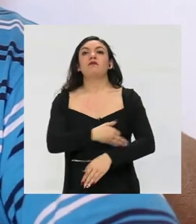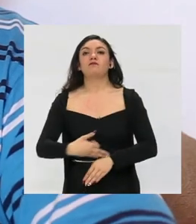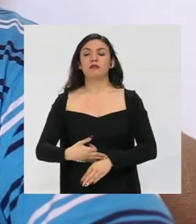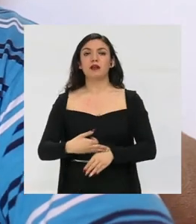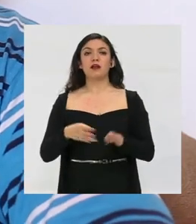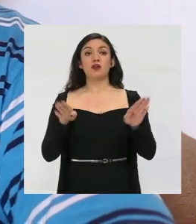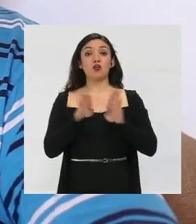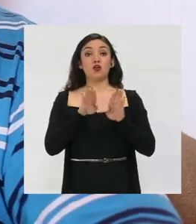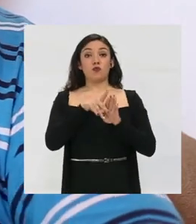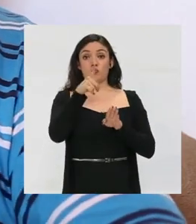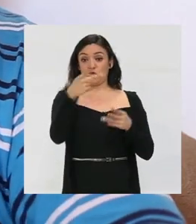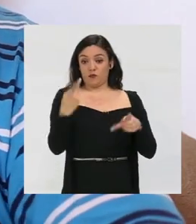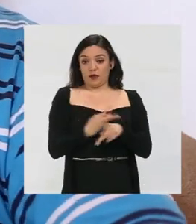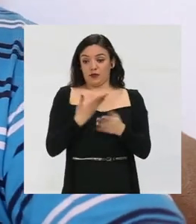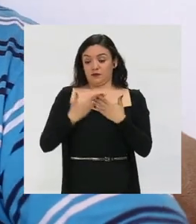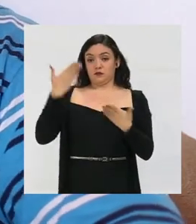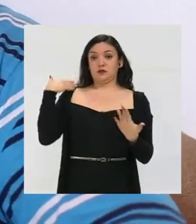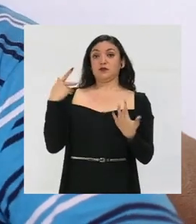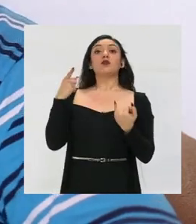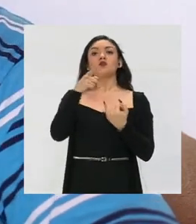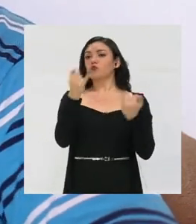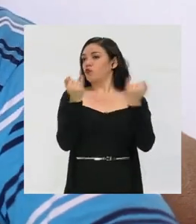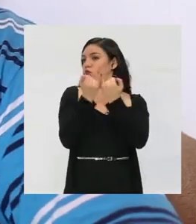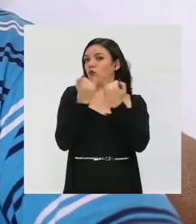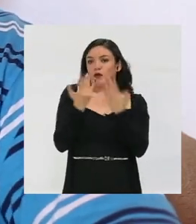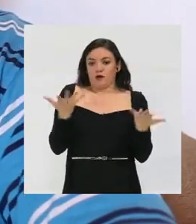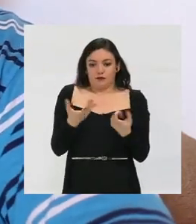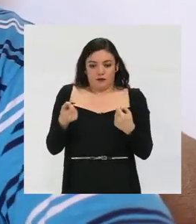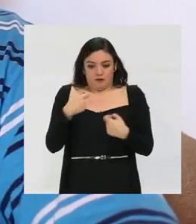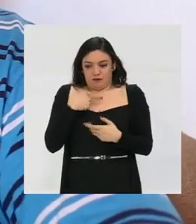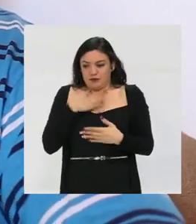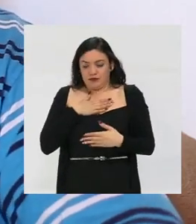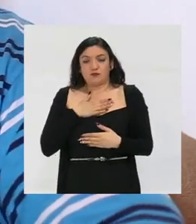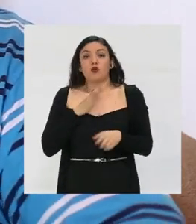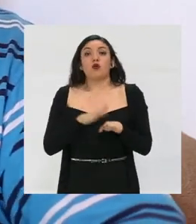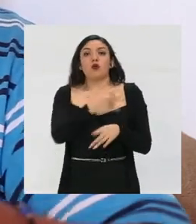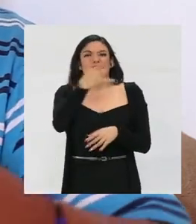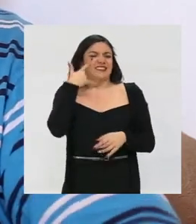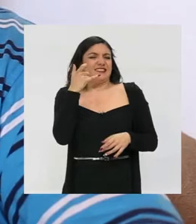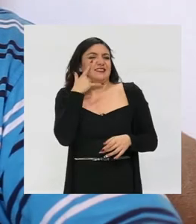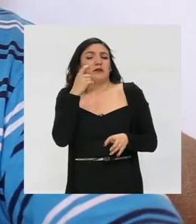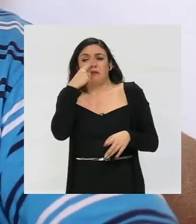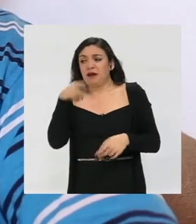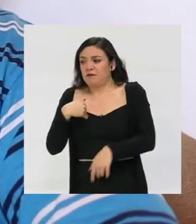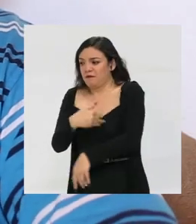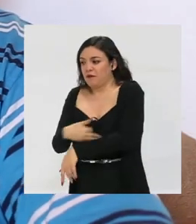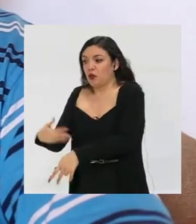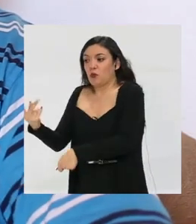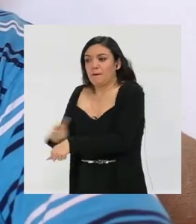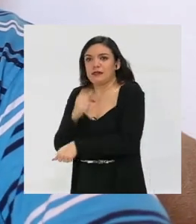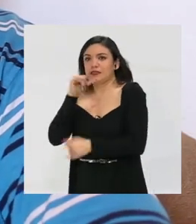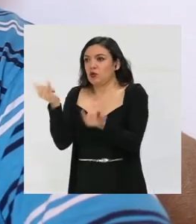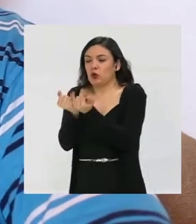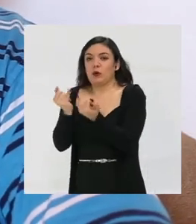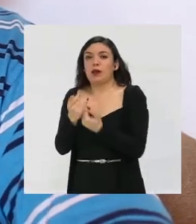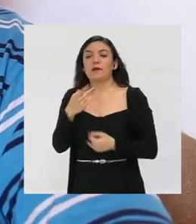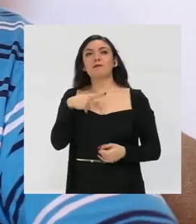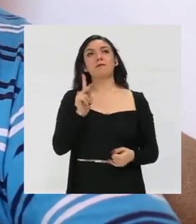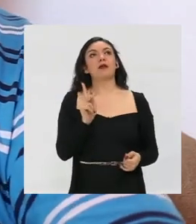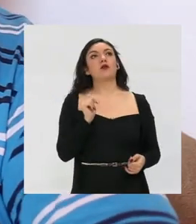tu familia, como tú lo careciste, tú haces lo mismo, ¿verdad? Luchas porque a tu familia no le falte